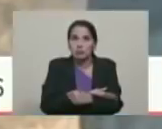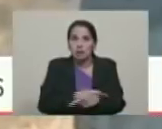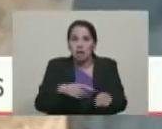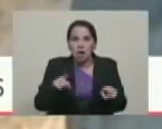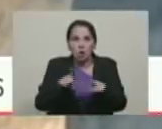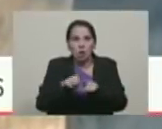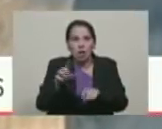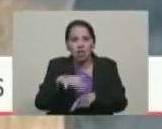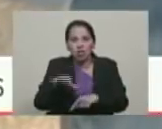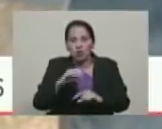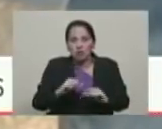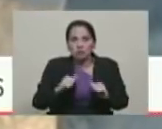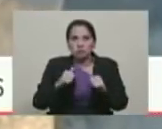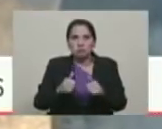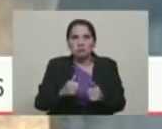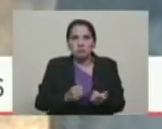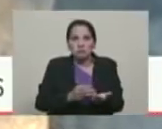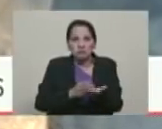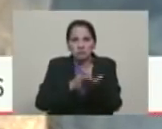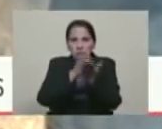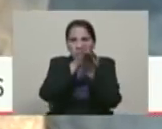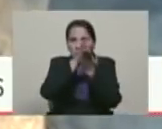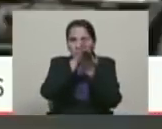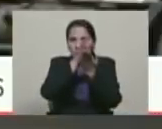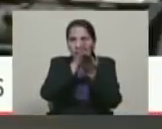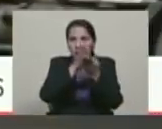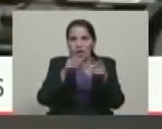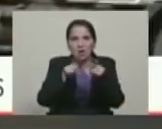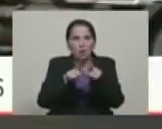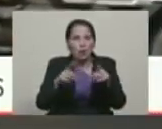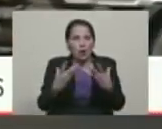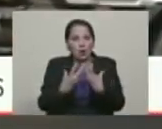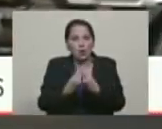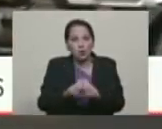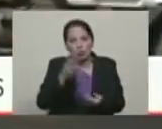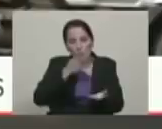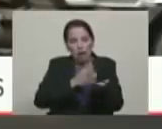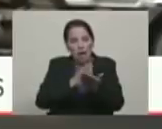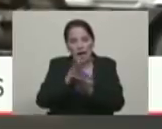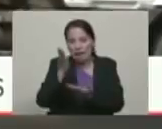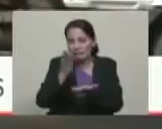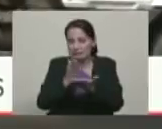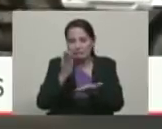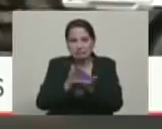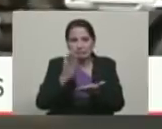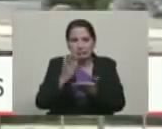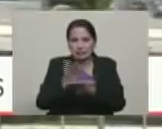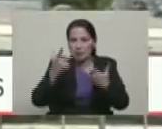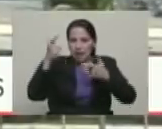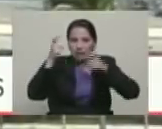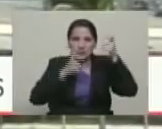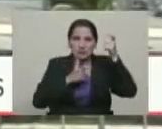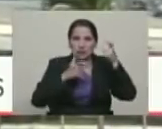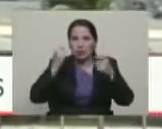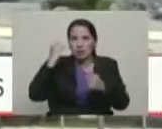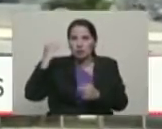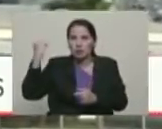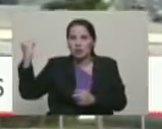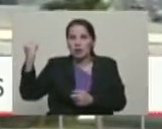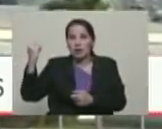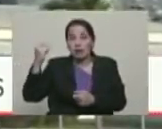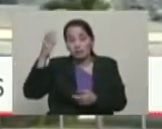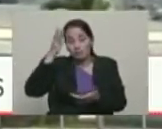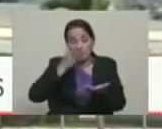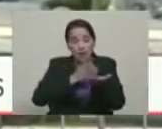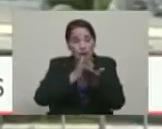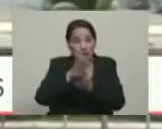revolución. Máxima lealtad con el morral de Chávez, leales a nuestro gigante Hugo Rafael Chávez Frías, leales a usted,